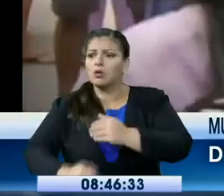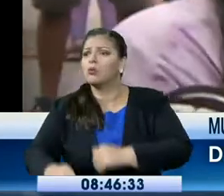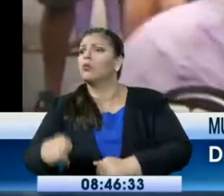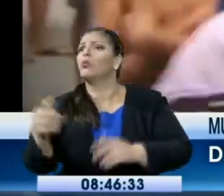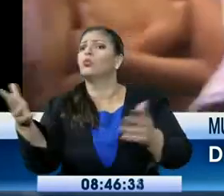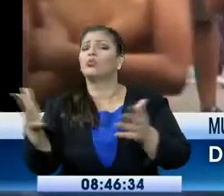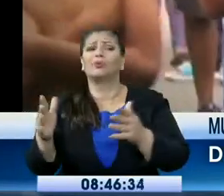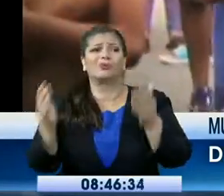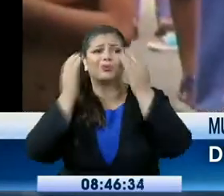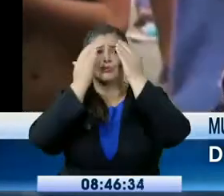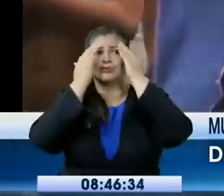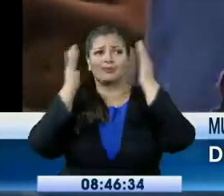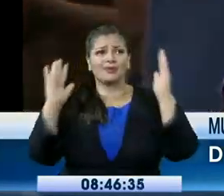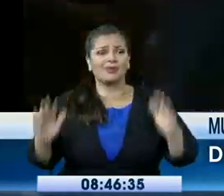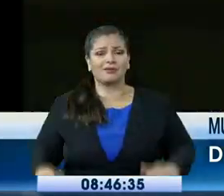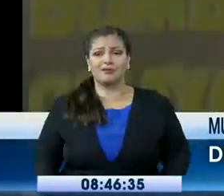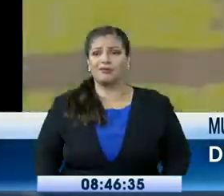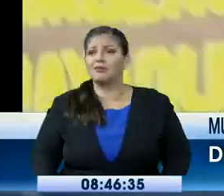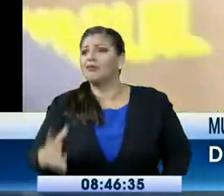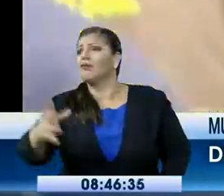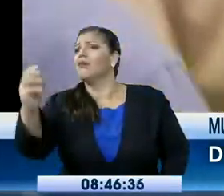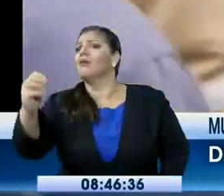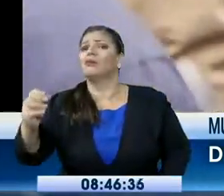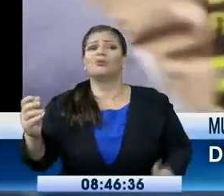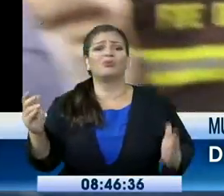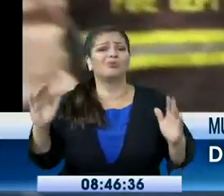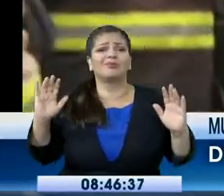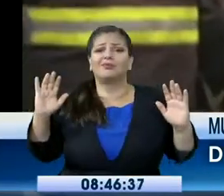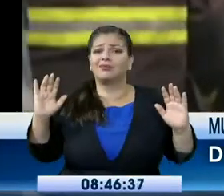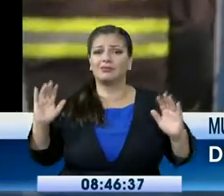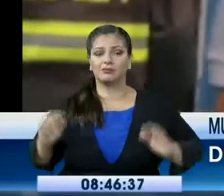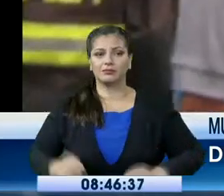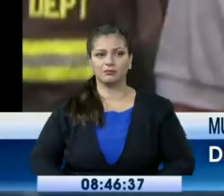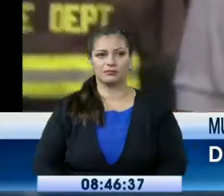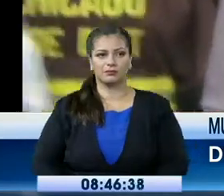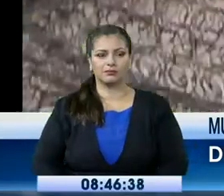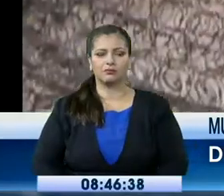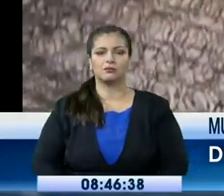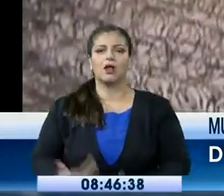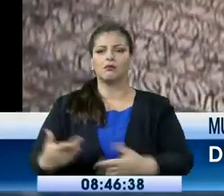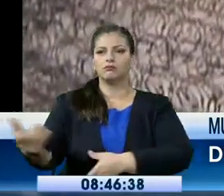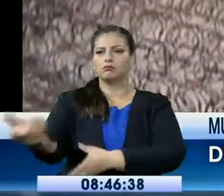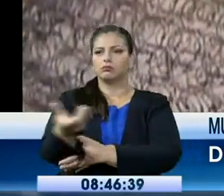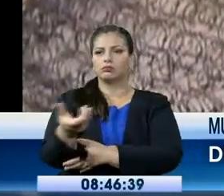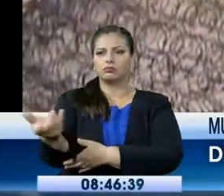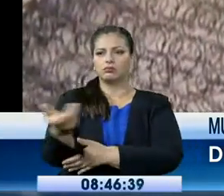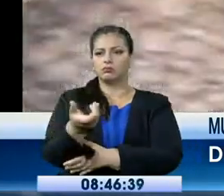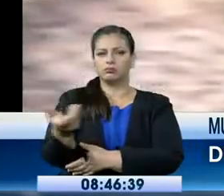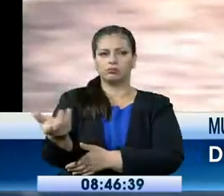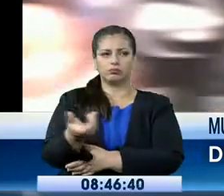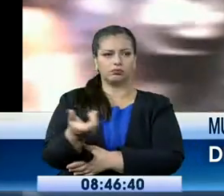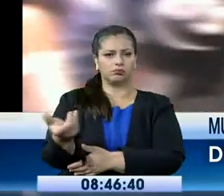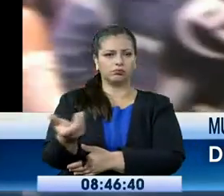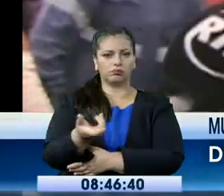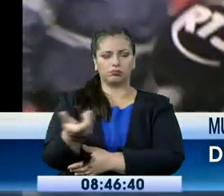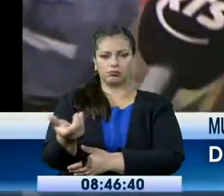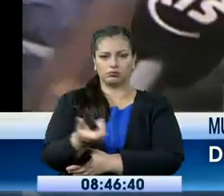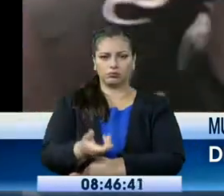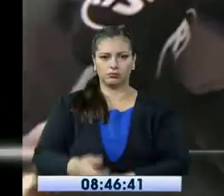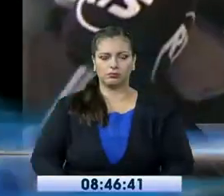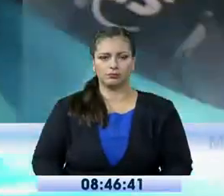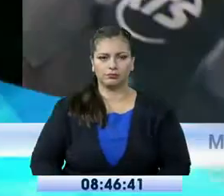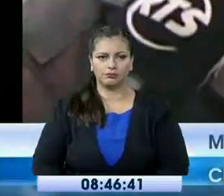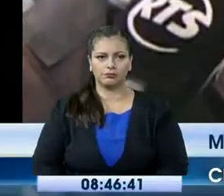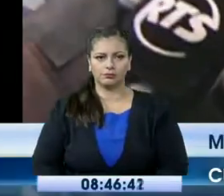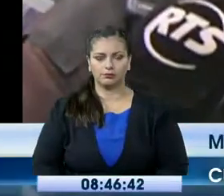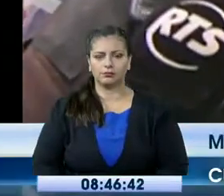para allá, no sé. Luego de combatir las llamas, aquí informaron que no todo se logró salvar. Se trata de